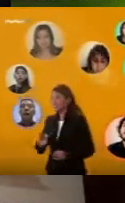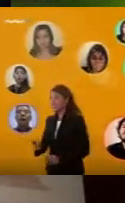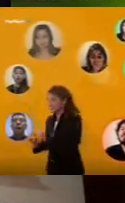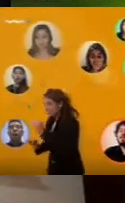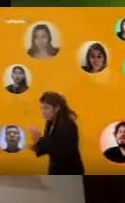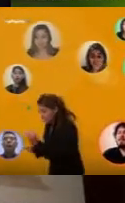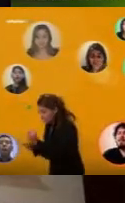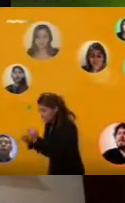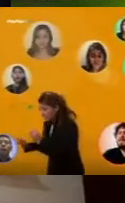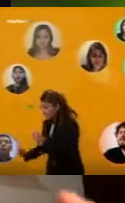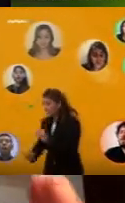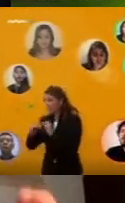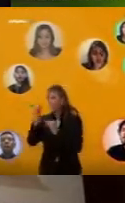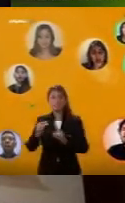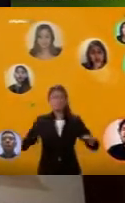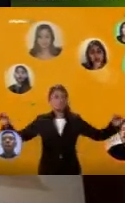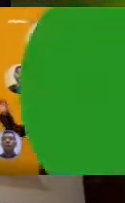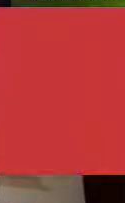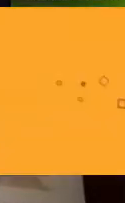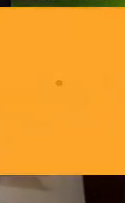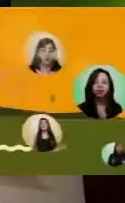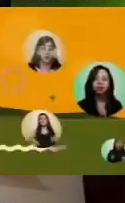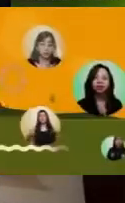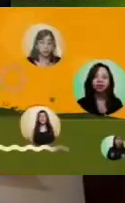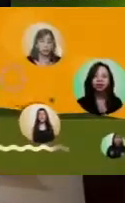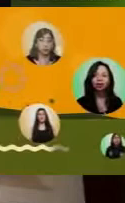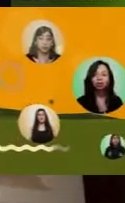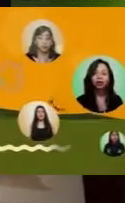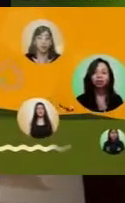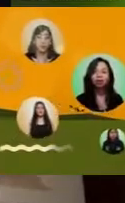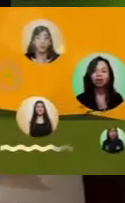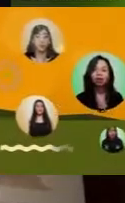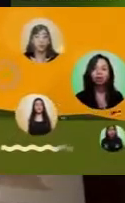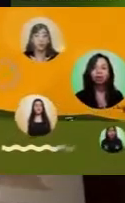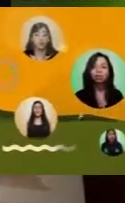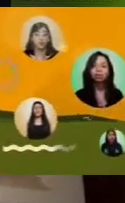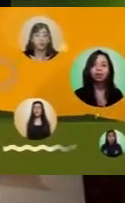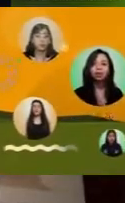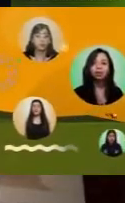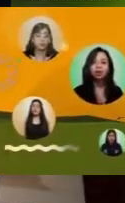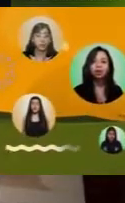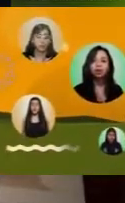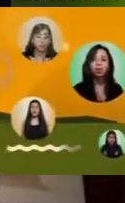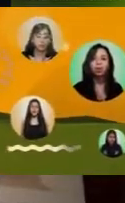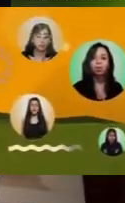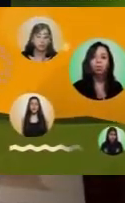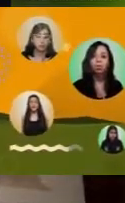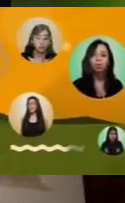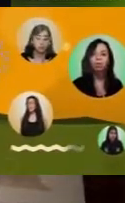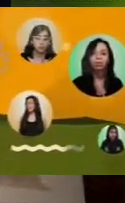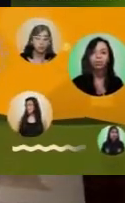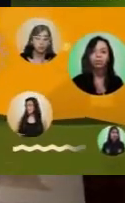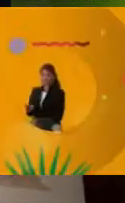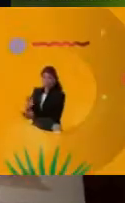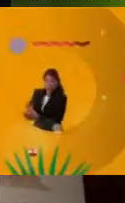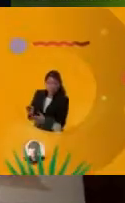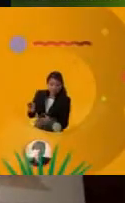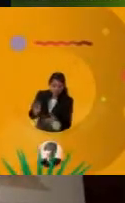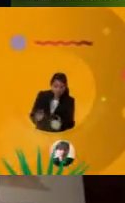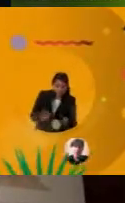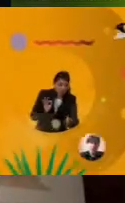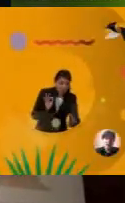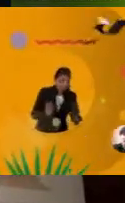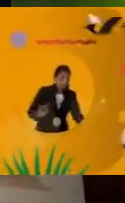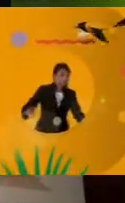aprenderla y cantarla. Cada uno la va a repetir dos veces, o sea que me va a enviar la